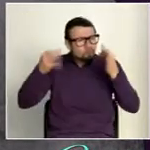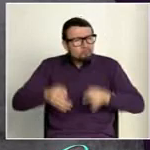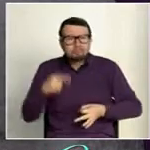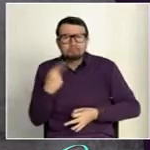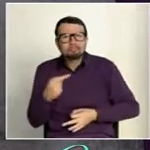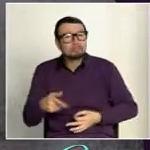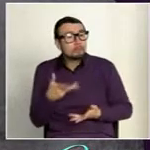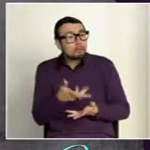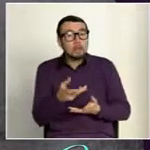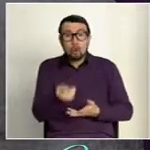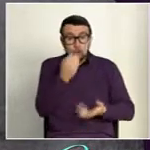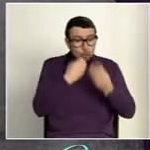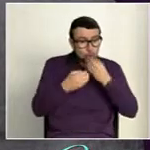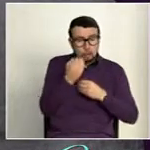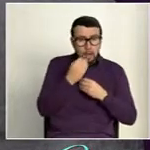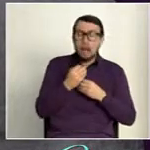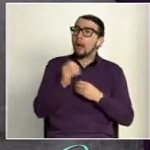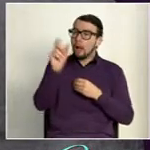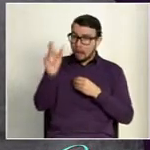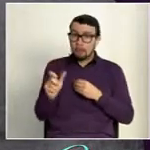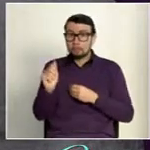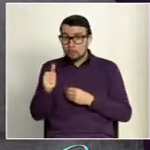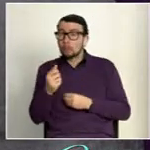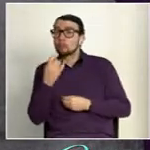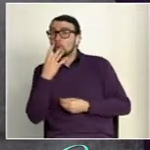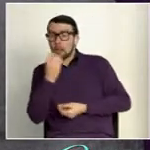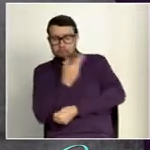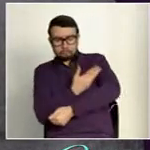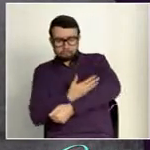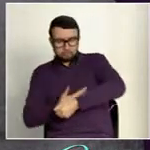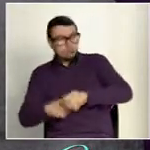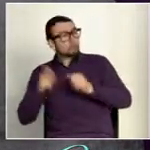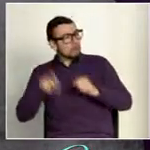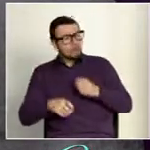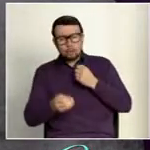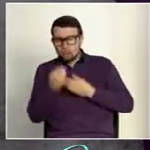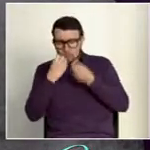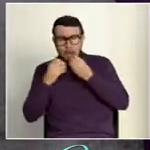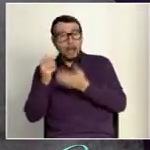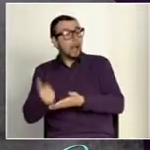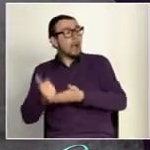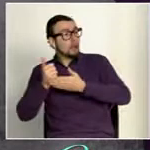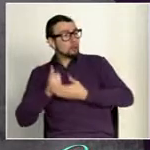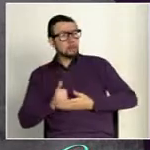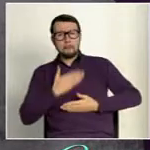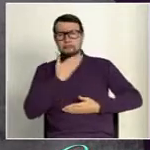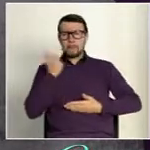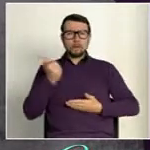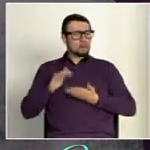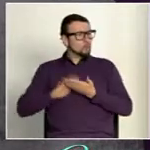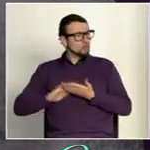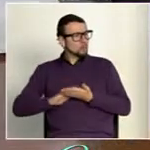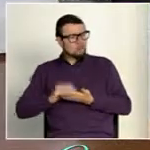los alimentos que debería consumir una persona diabética que le mejore a esa enfermedad.